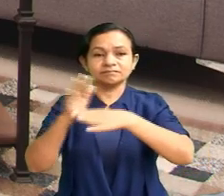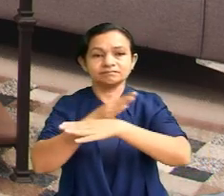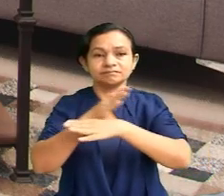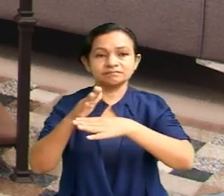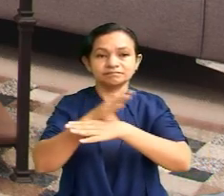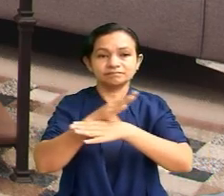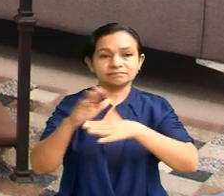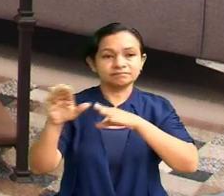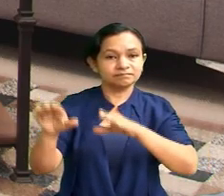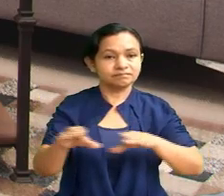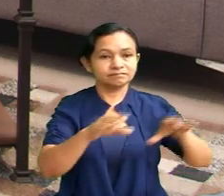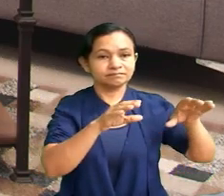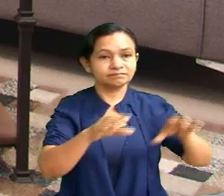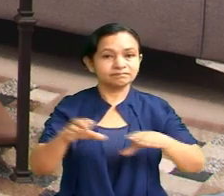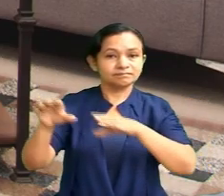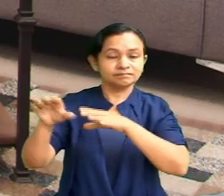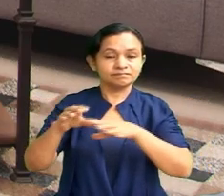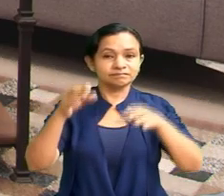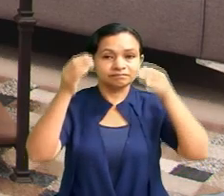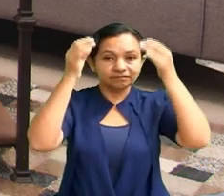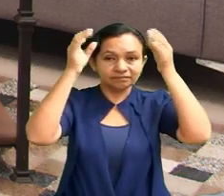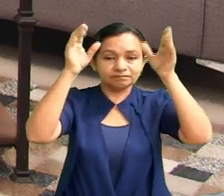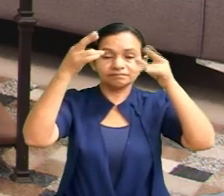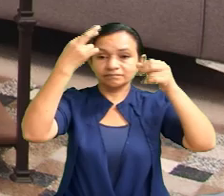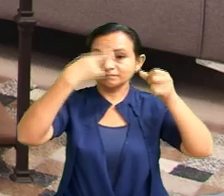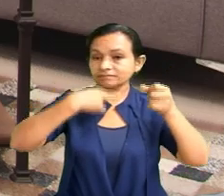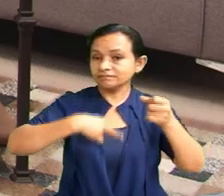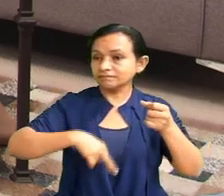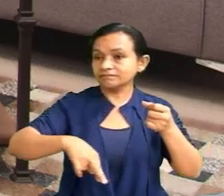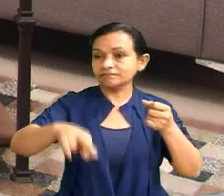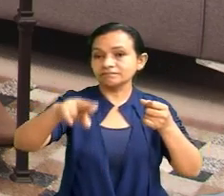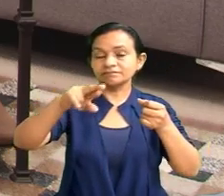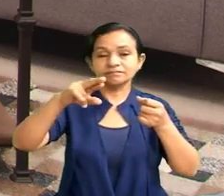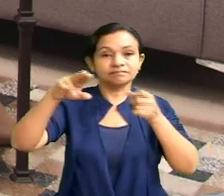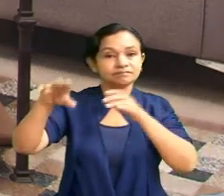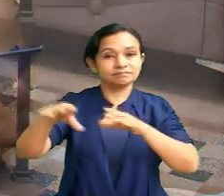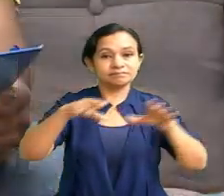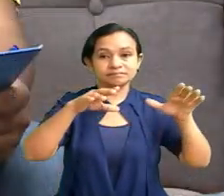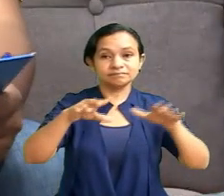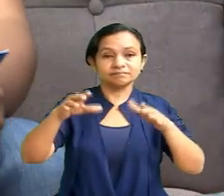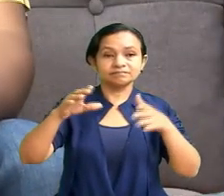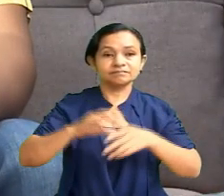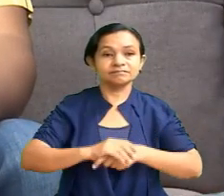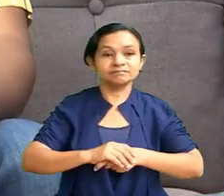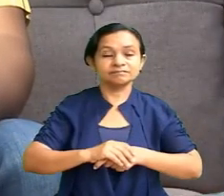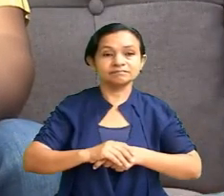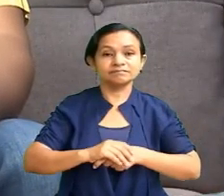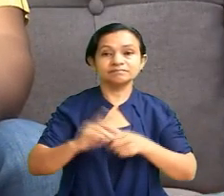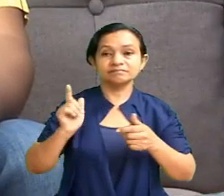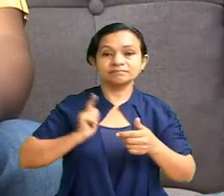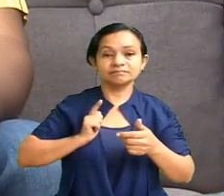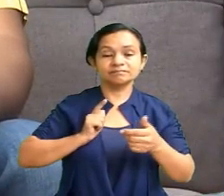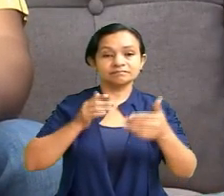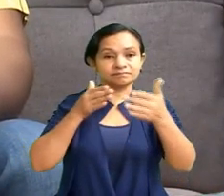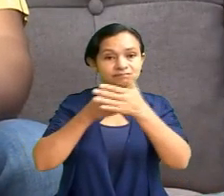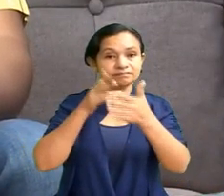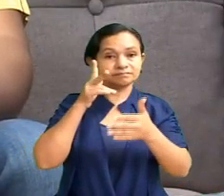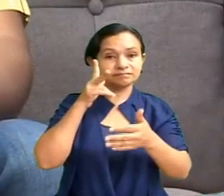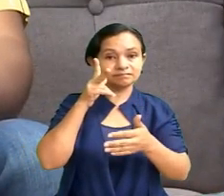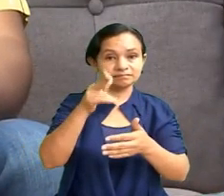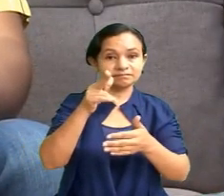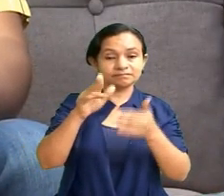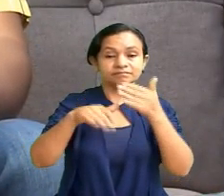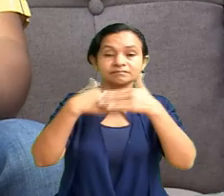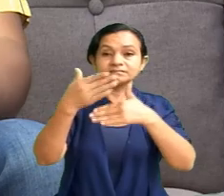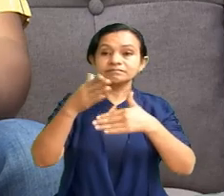todo este tipo de actividades ya sean unas culturales otras religiosas y otras de recreación claro que tenemos que hacer una pausa pero nosotros estaremos